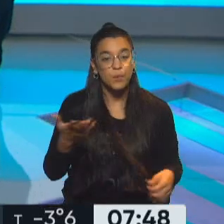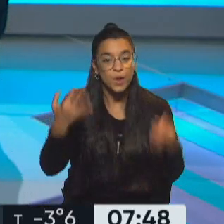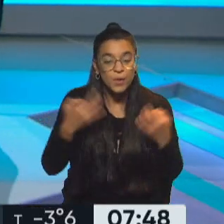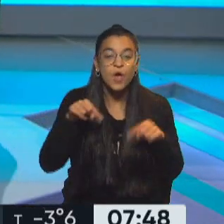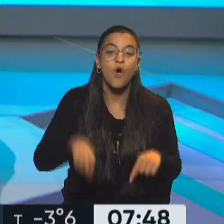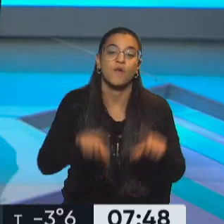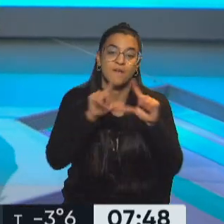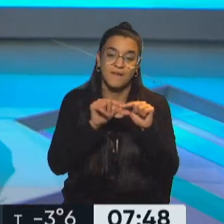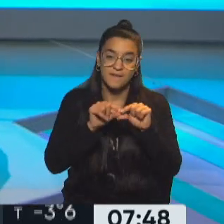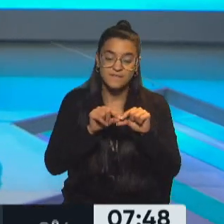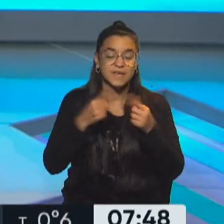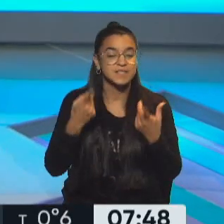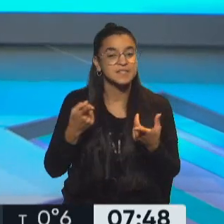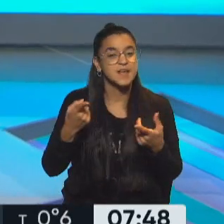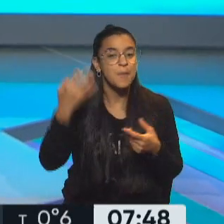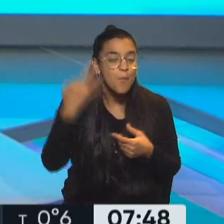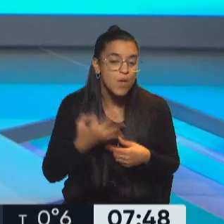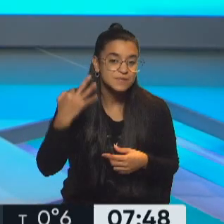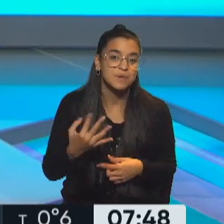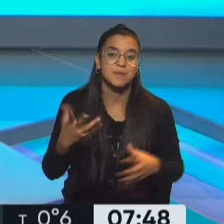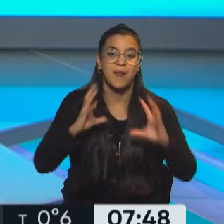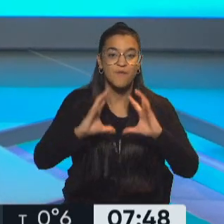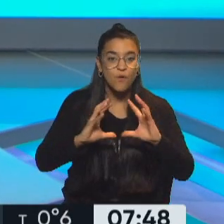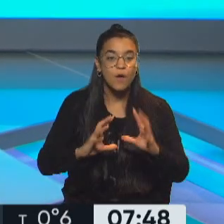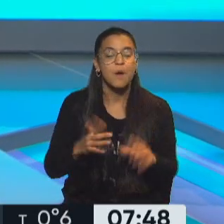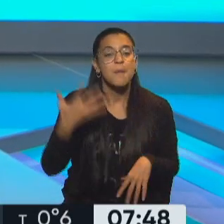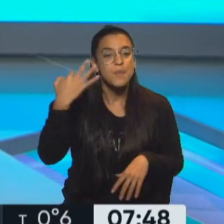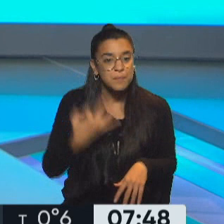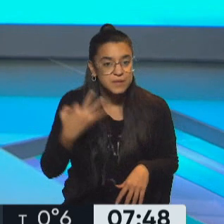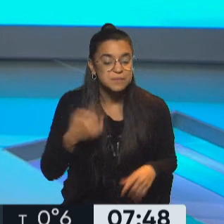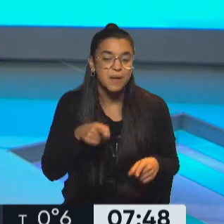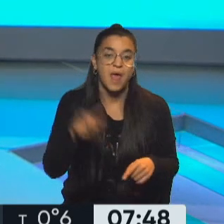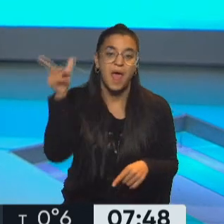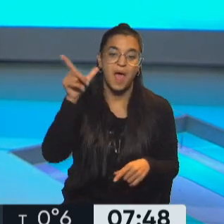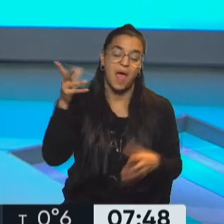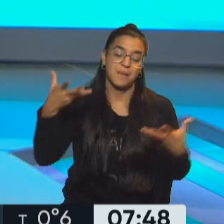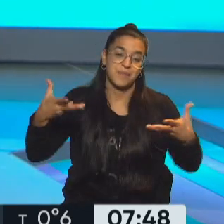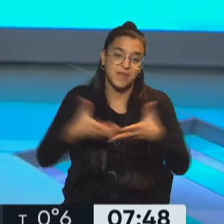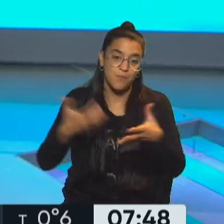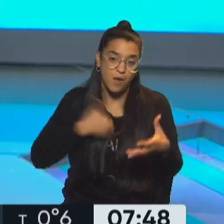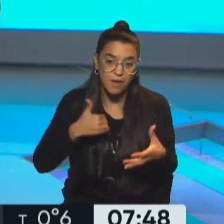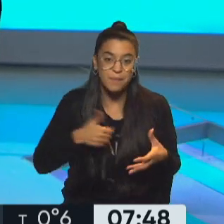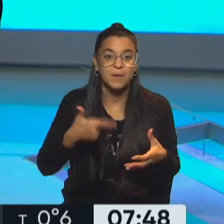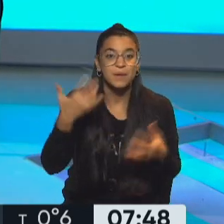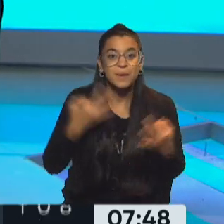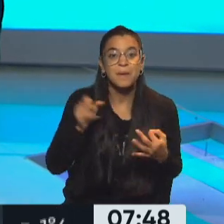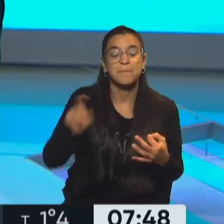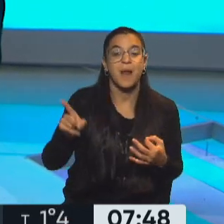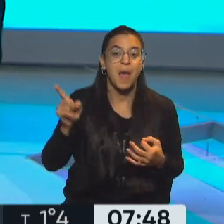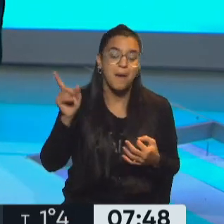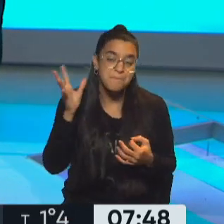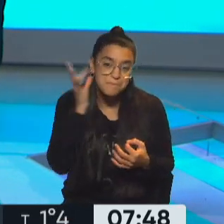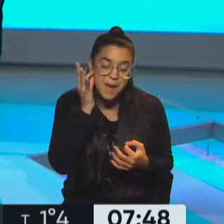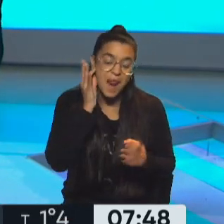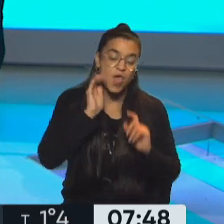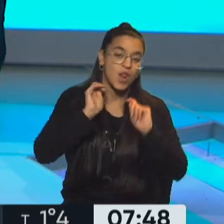silvia muy particular para el fútbol muy particular para nuestra selección muy particular para diego armando maradona y un